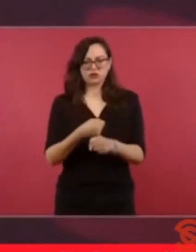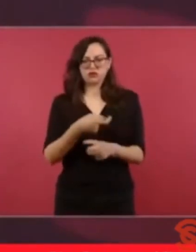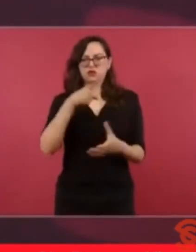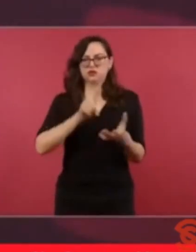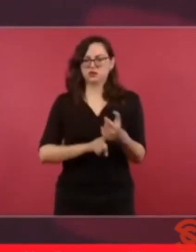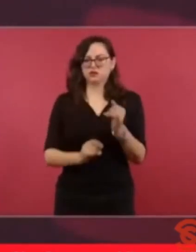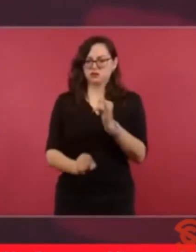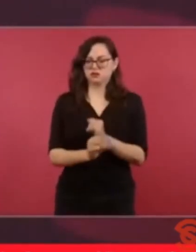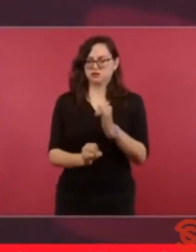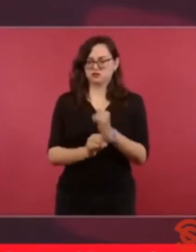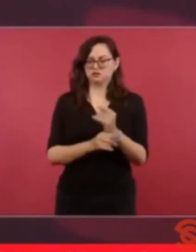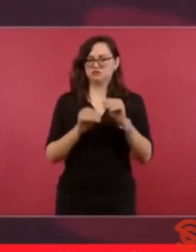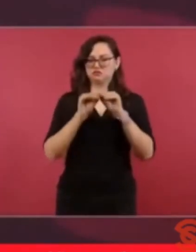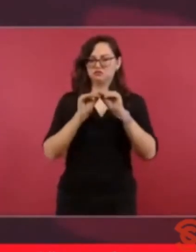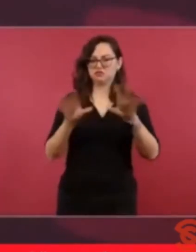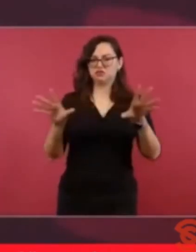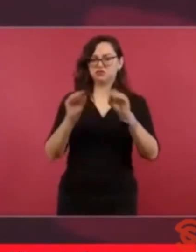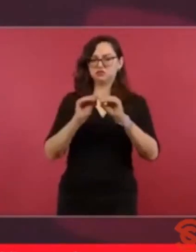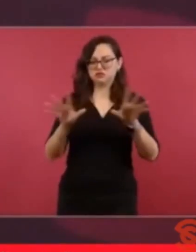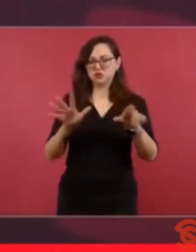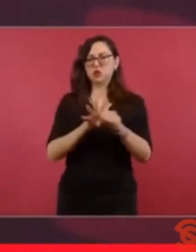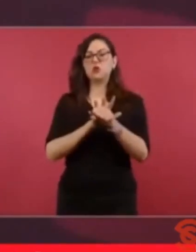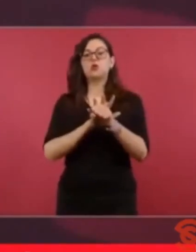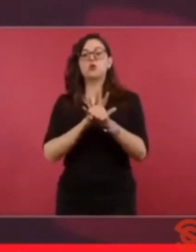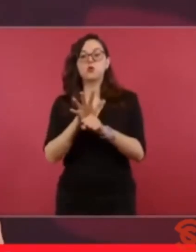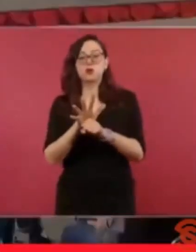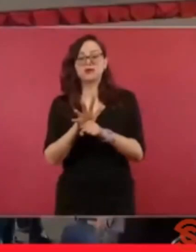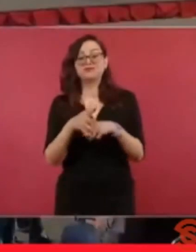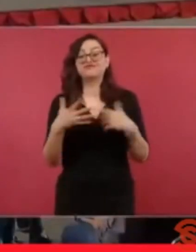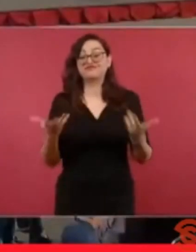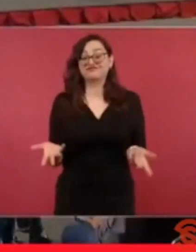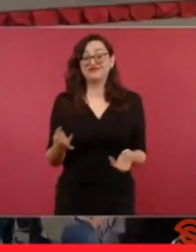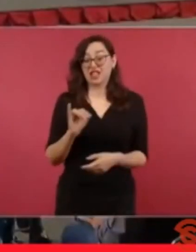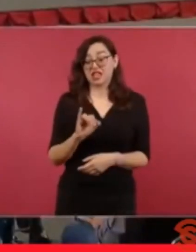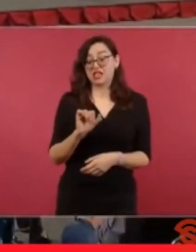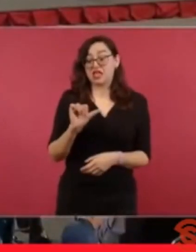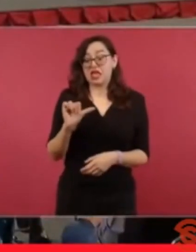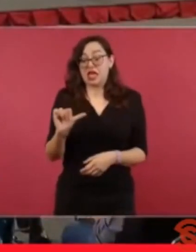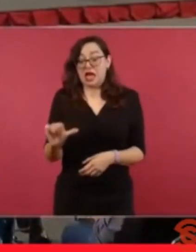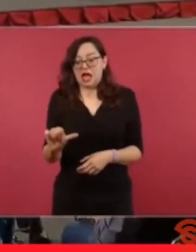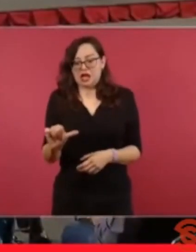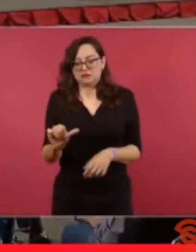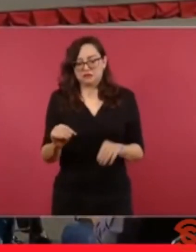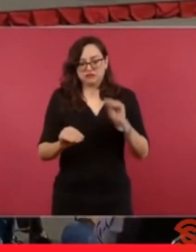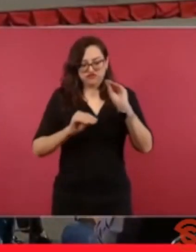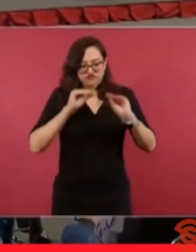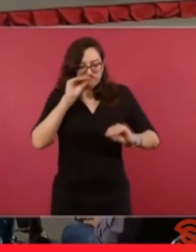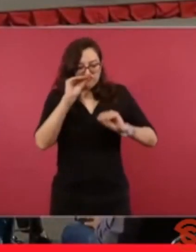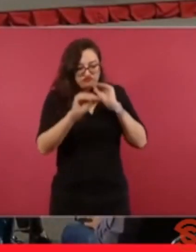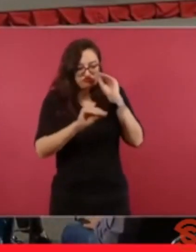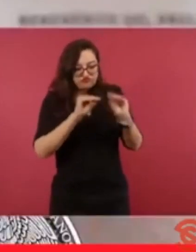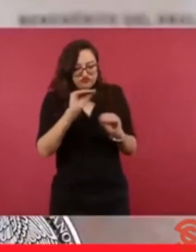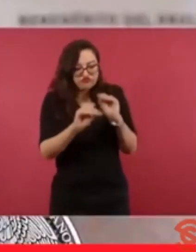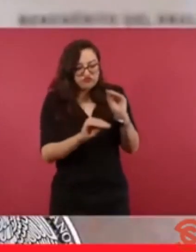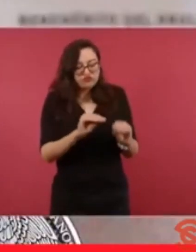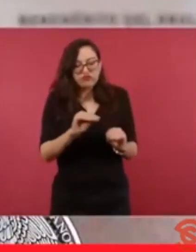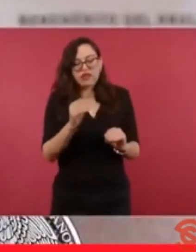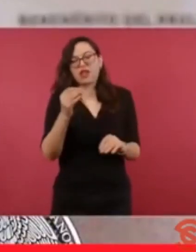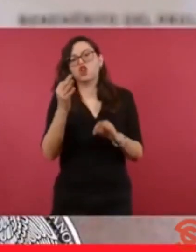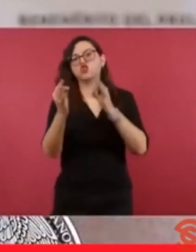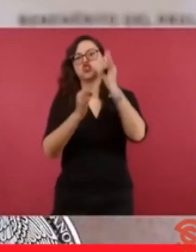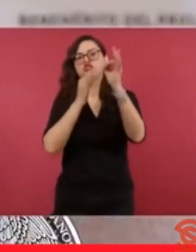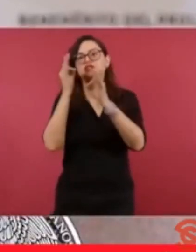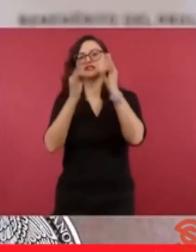sociales. Y se trata de las deepfakes, que usan inteligencia artificial para estafar a los internautas. El presidente de